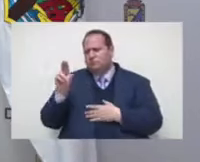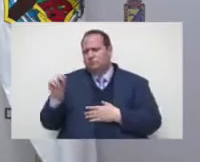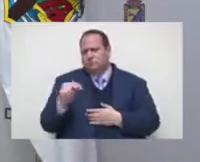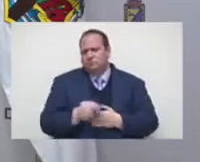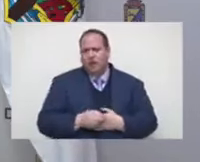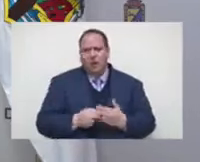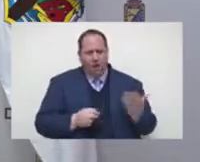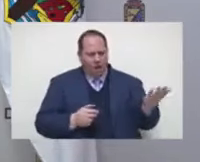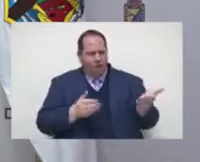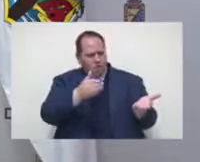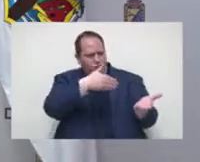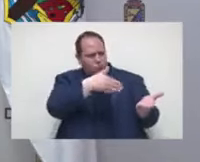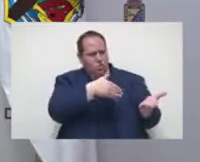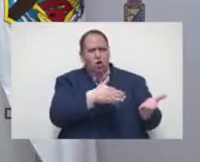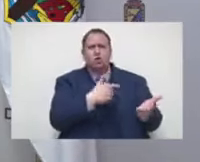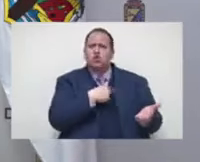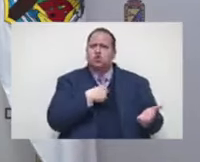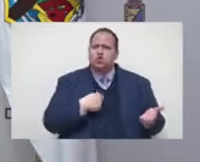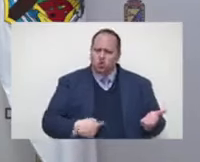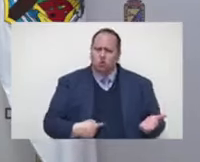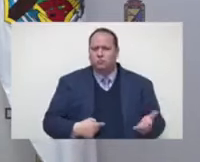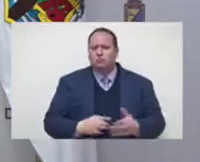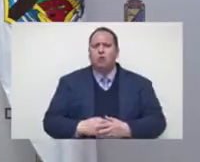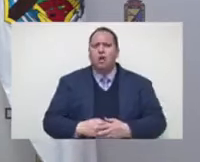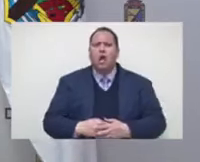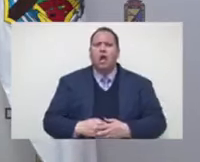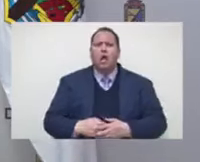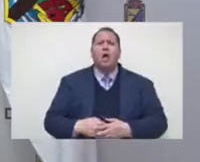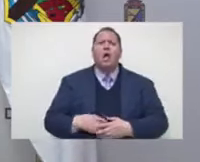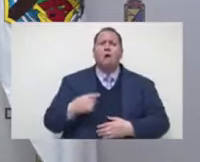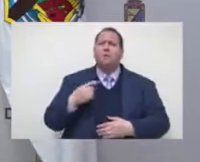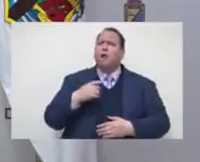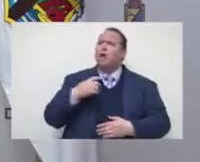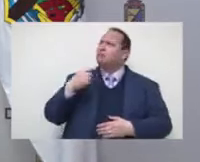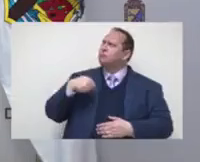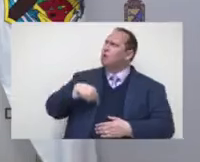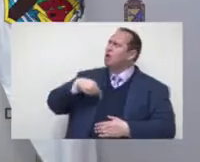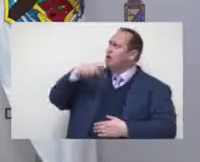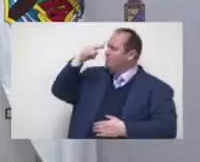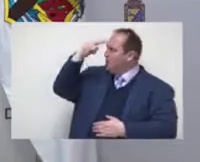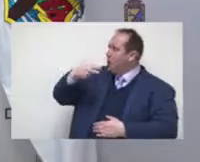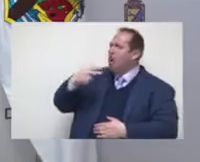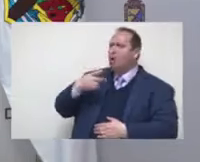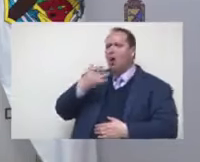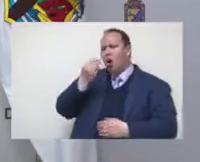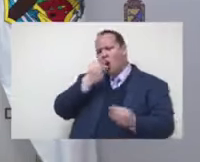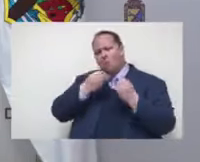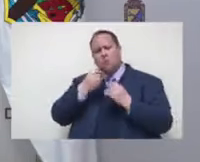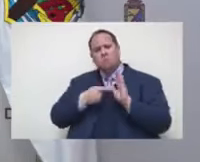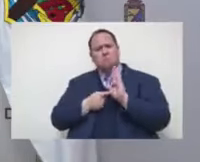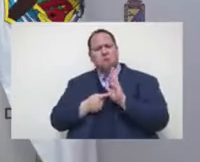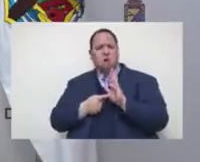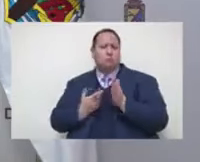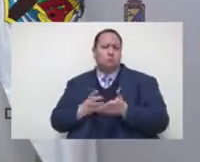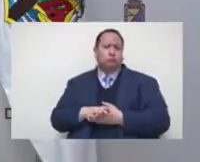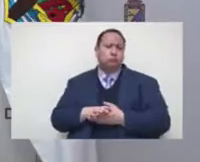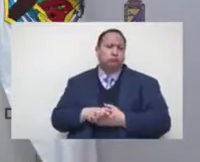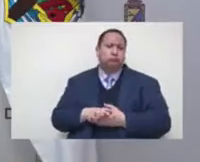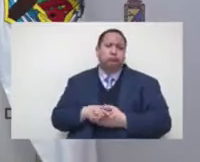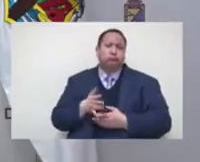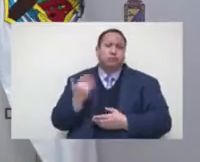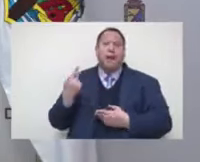este cocinero chino que es en representación a la comida típica de Mexicali, que es la comida china. Ya veremos en el tiempo si la gente